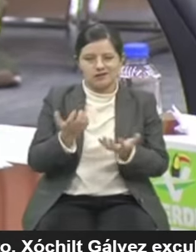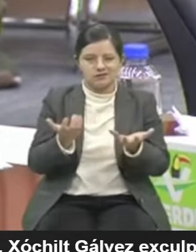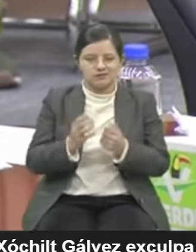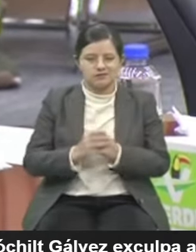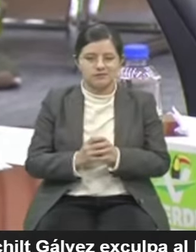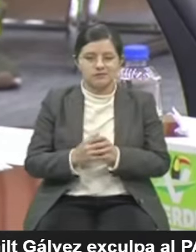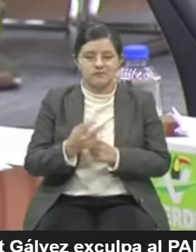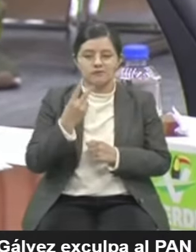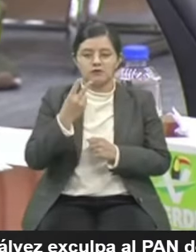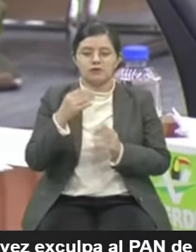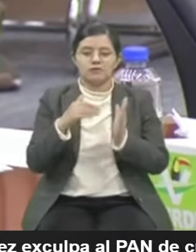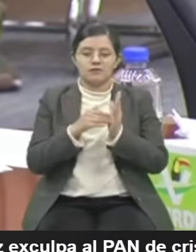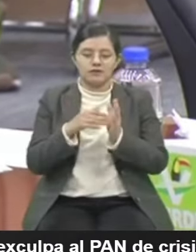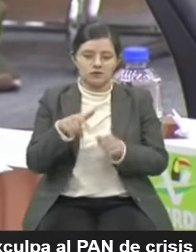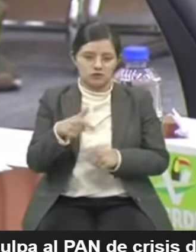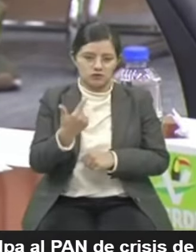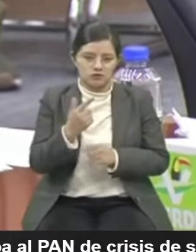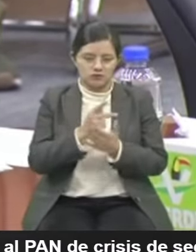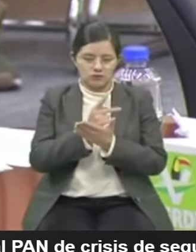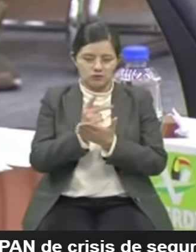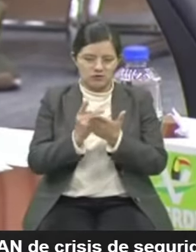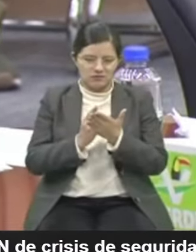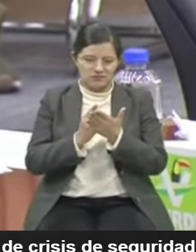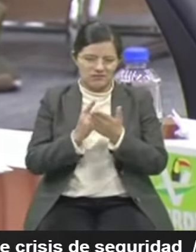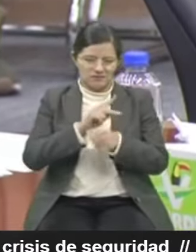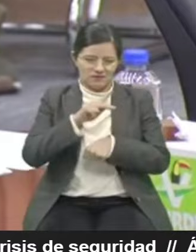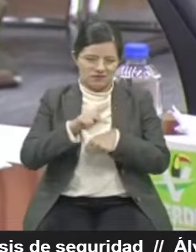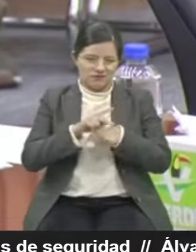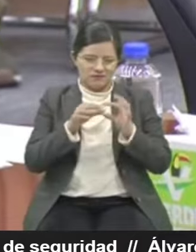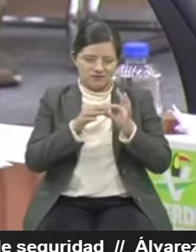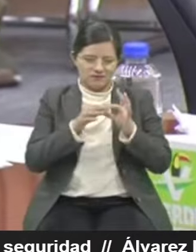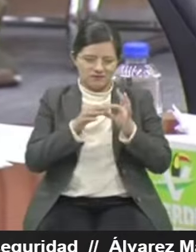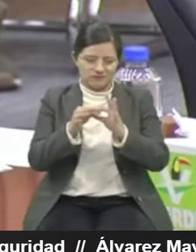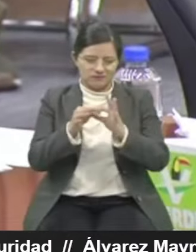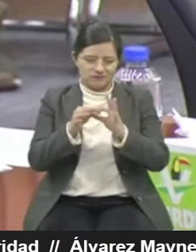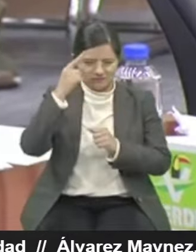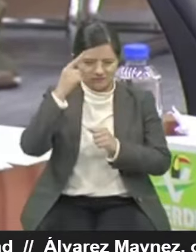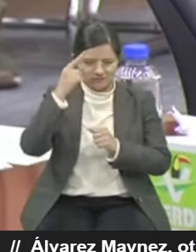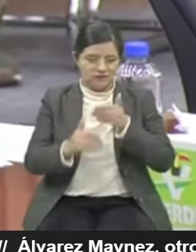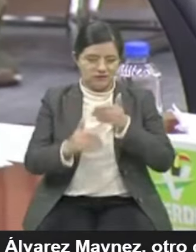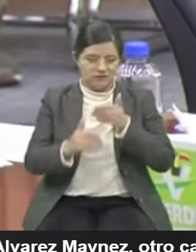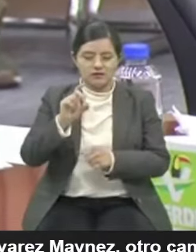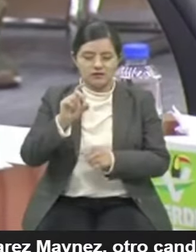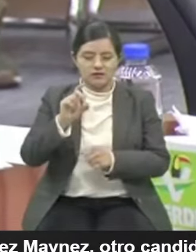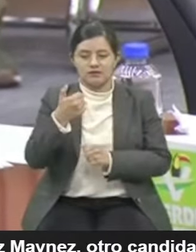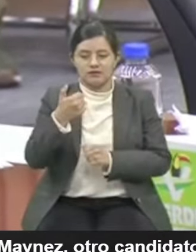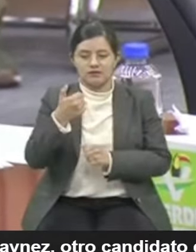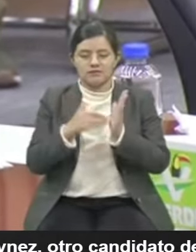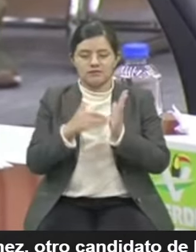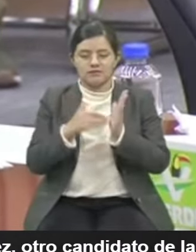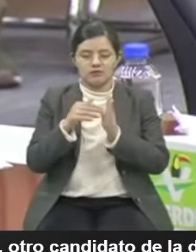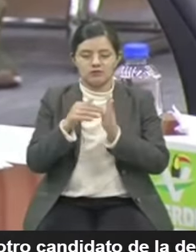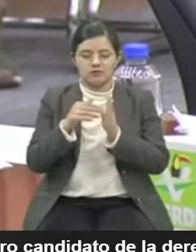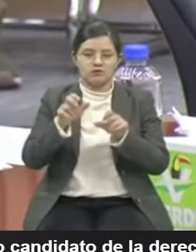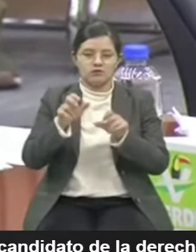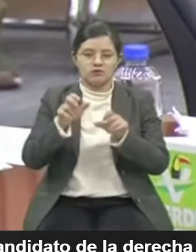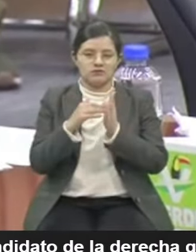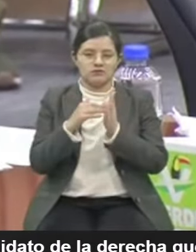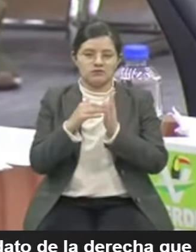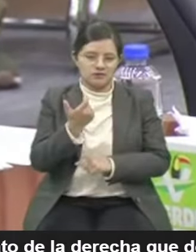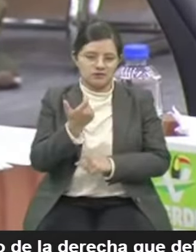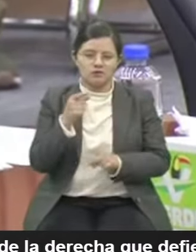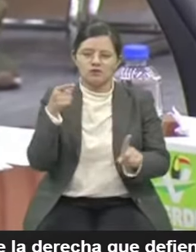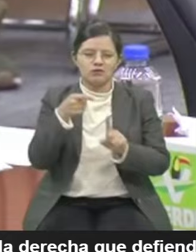aquí 2012 al programa de las Naciones Unidas para el desarrollo 36 millon 800000 pesos el